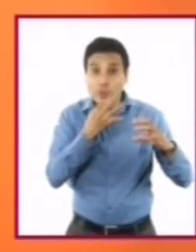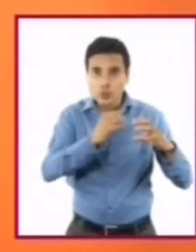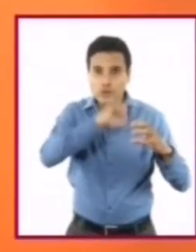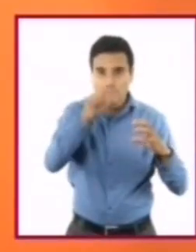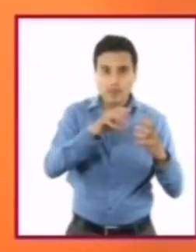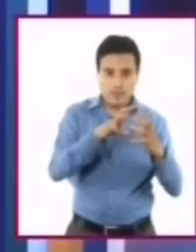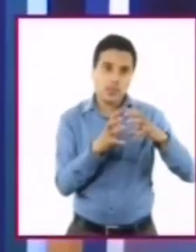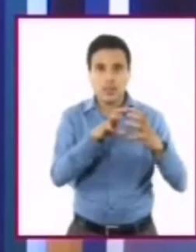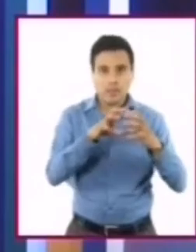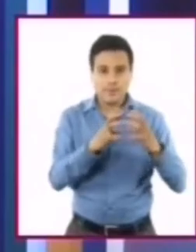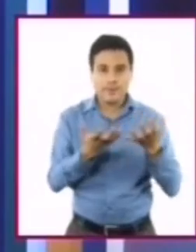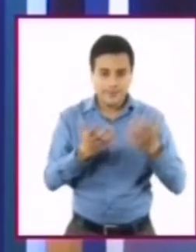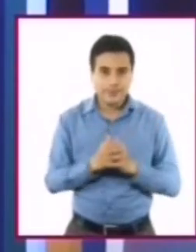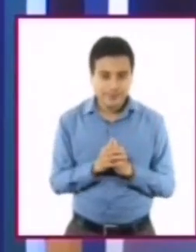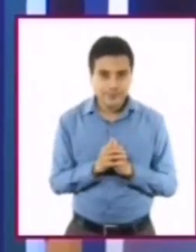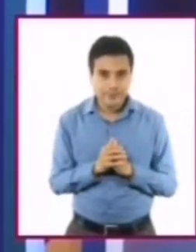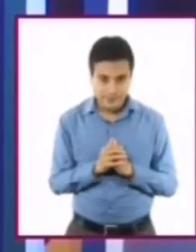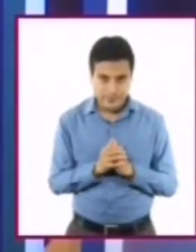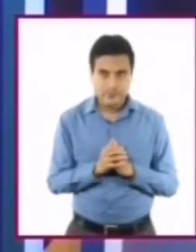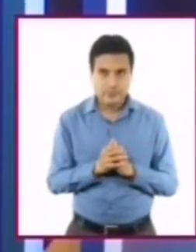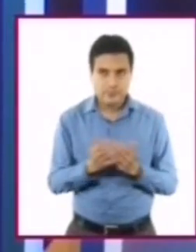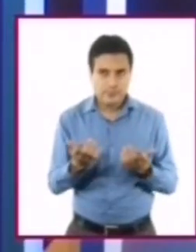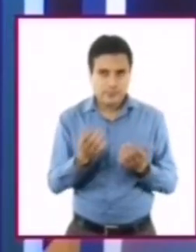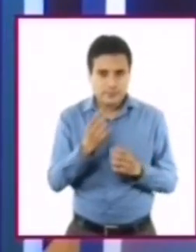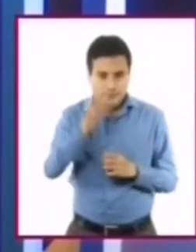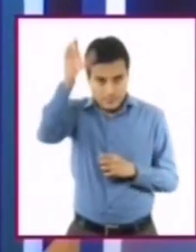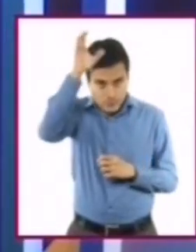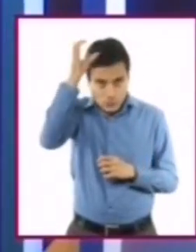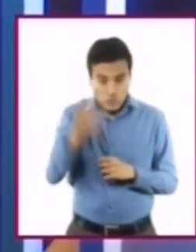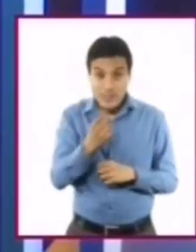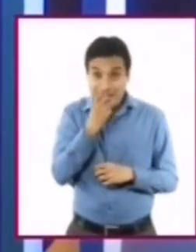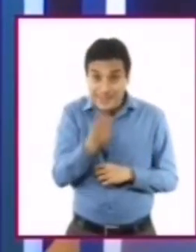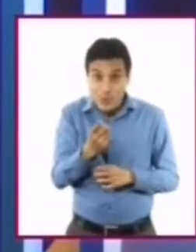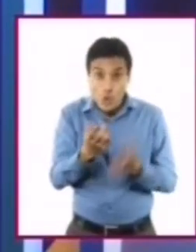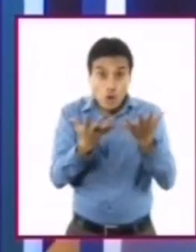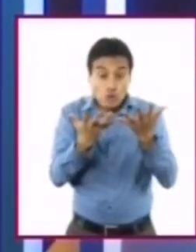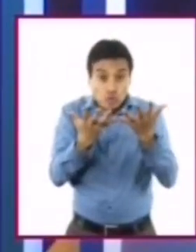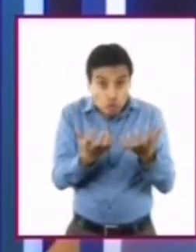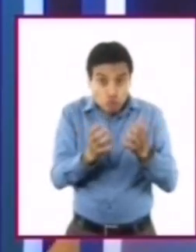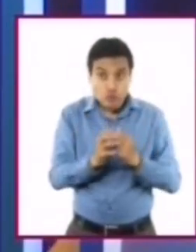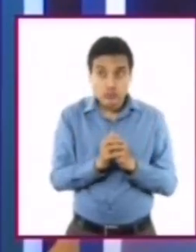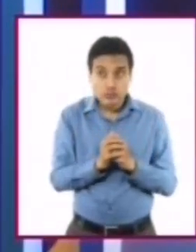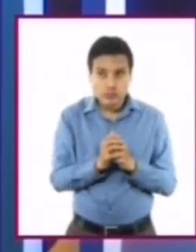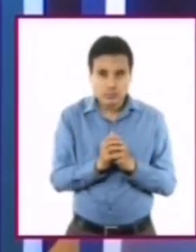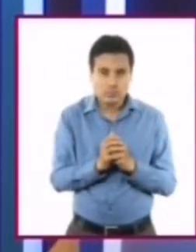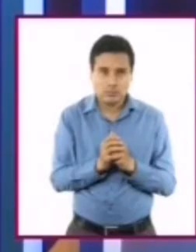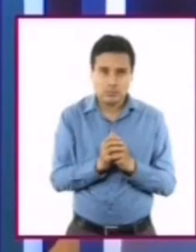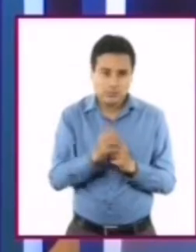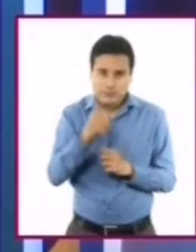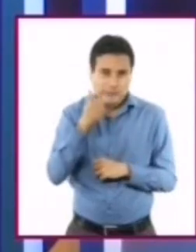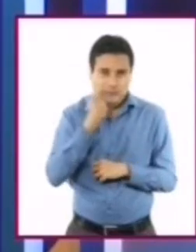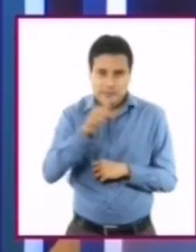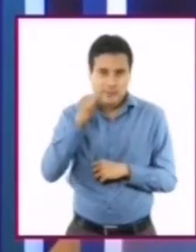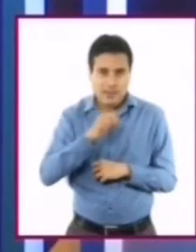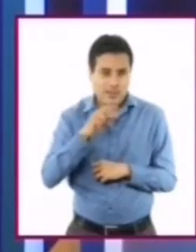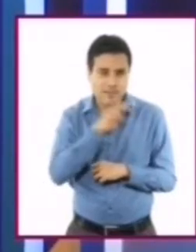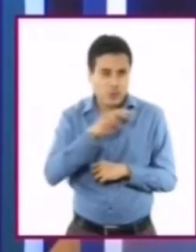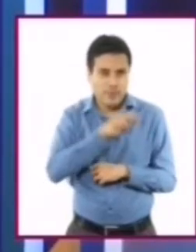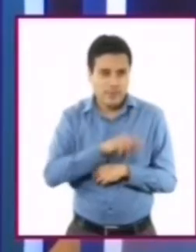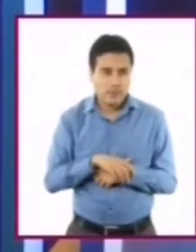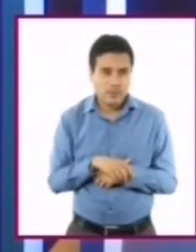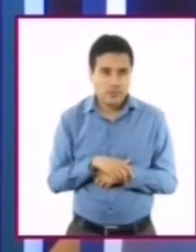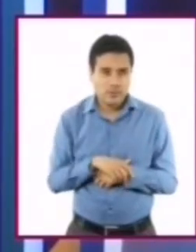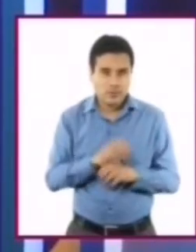premisa de que la gravedad es un fenómeno instantáneo, de acuerdo con la ley de gravitación universal de Newton, entonces,